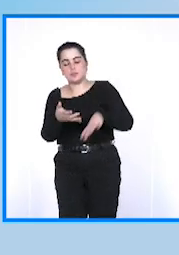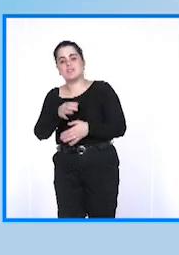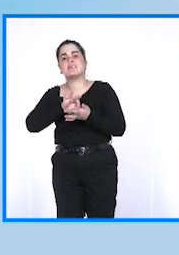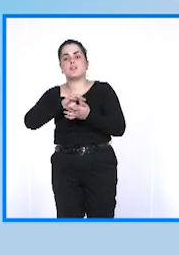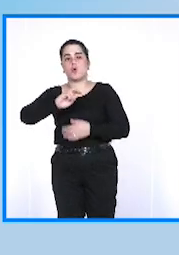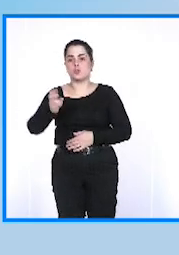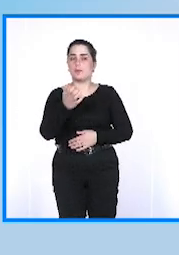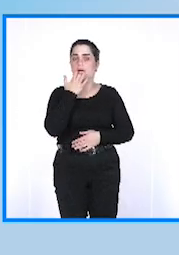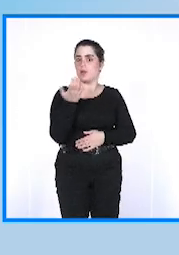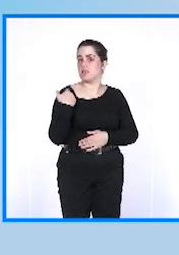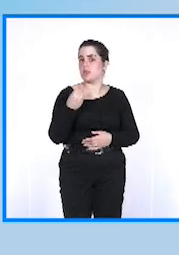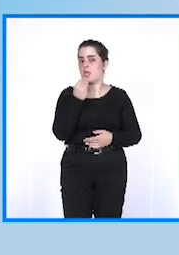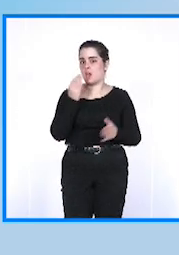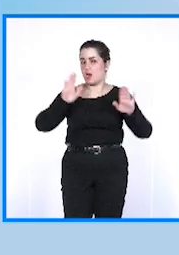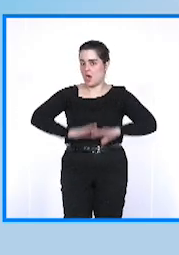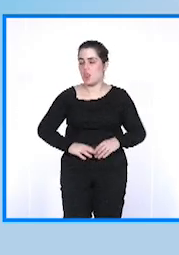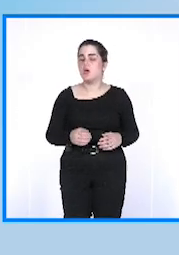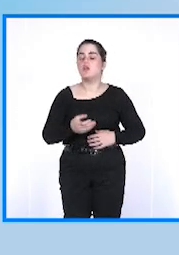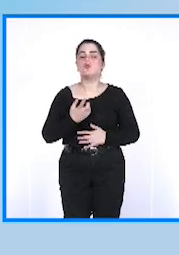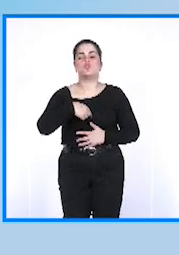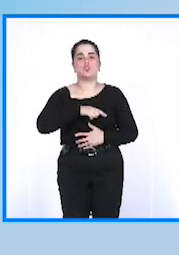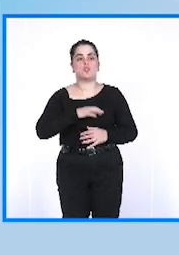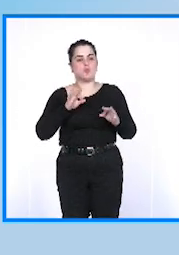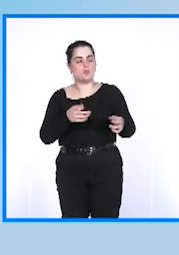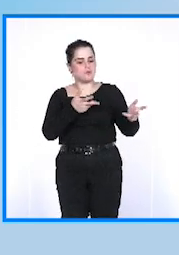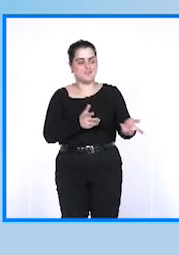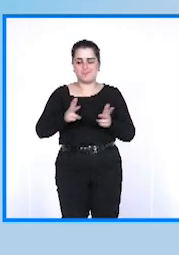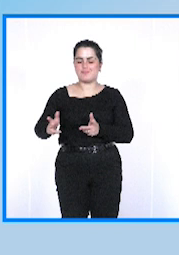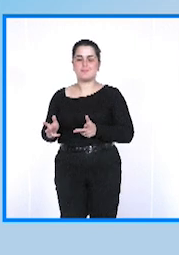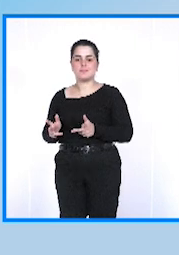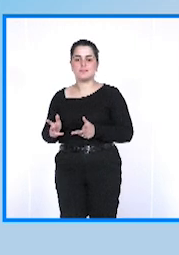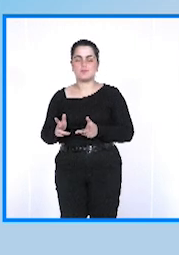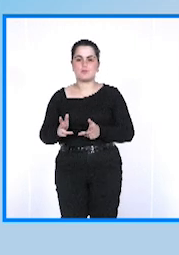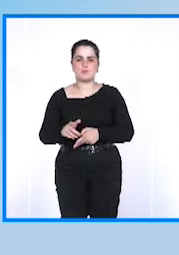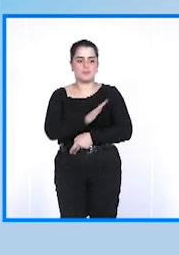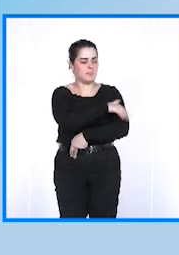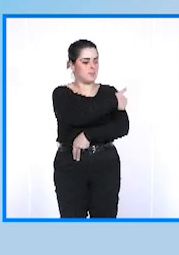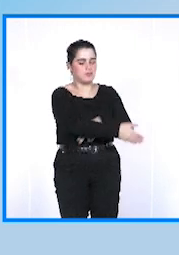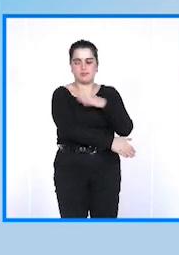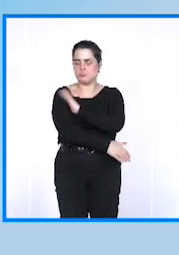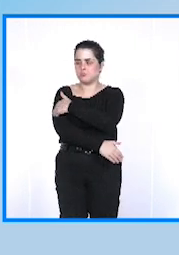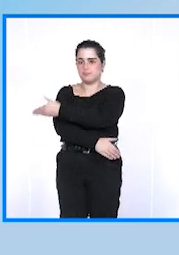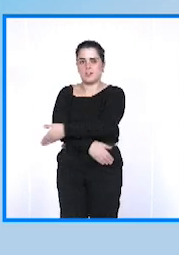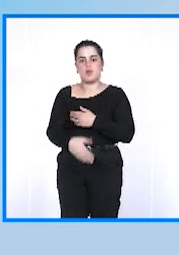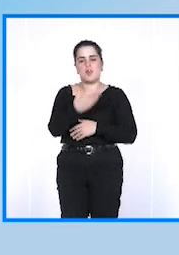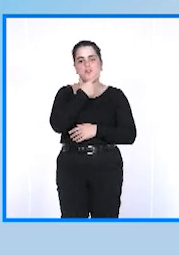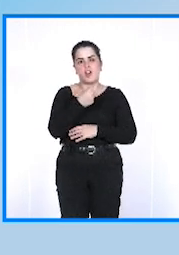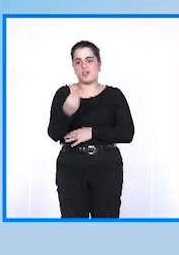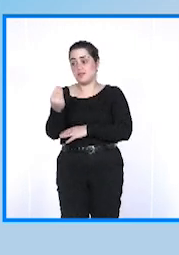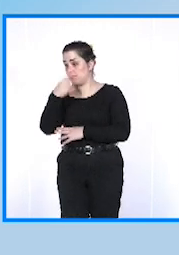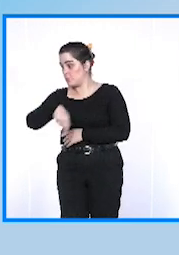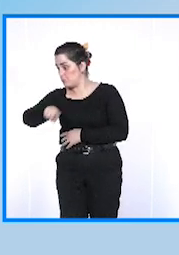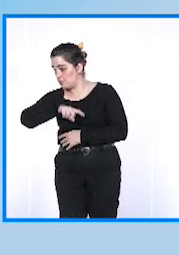la cena precisamente estábamos sentadas con con dos facilitadoras que no sé si estarán